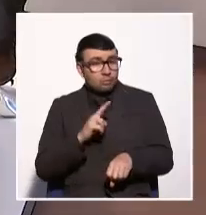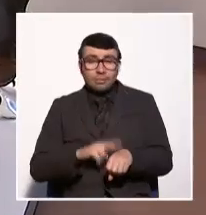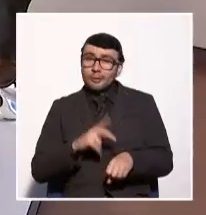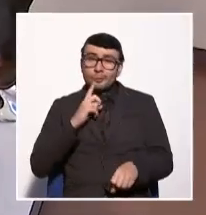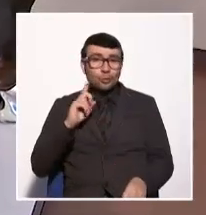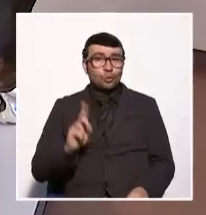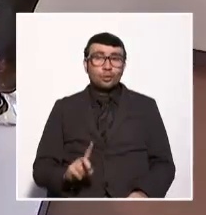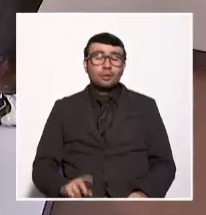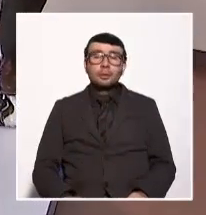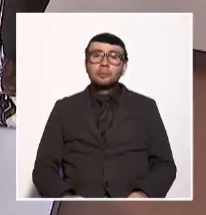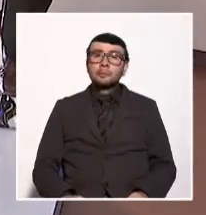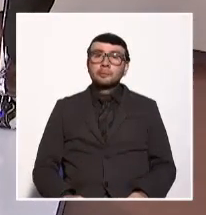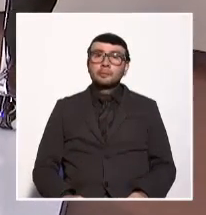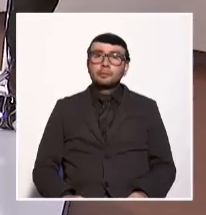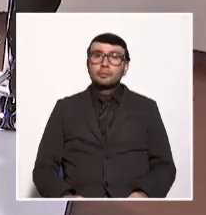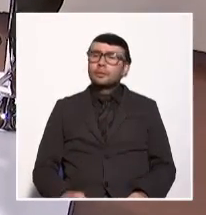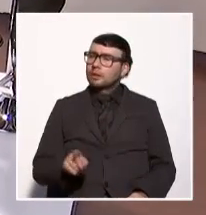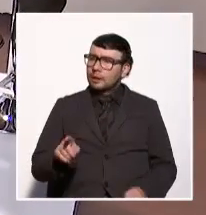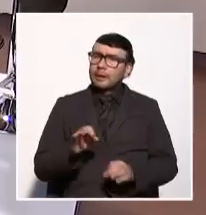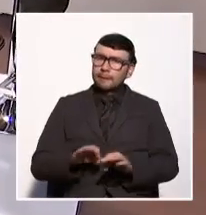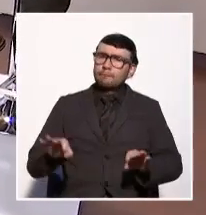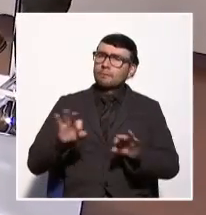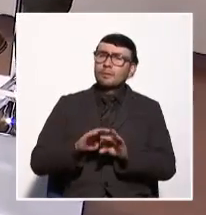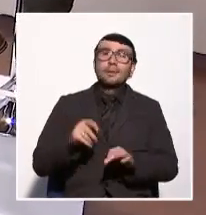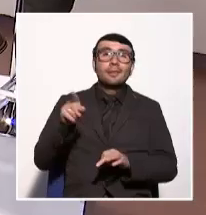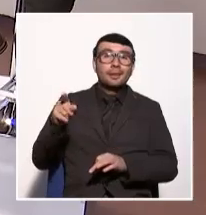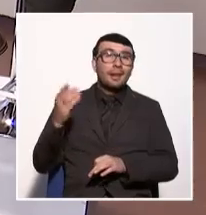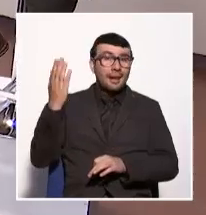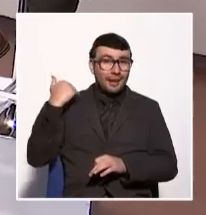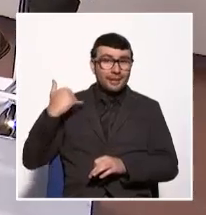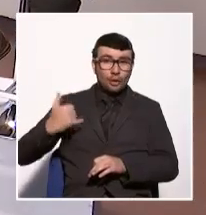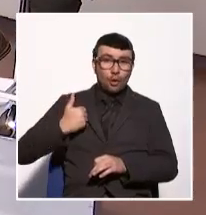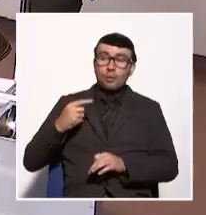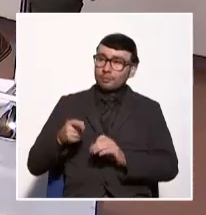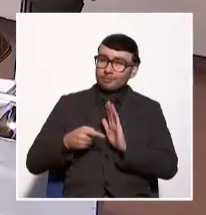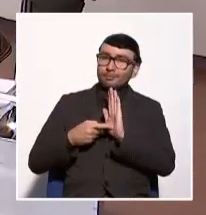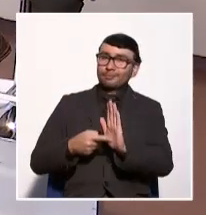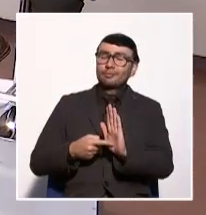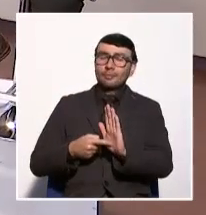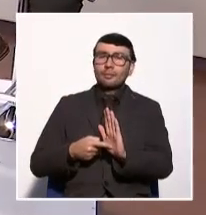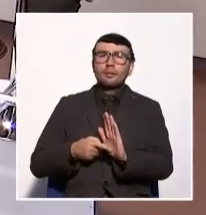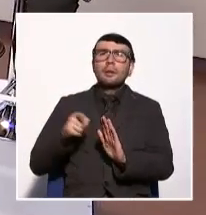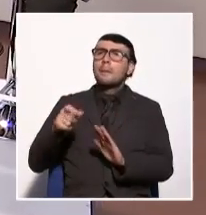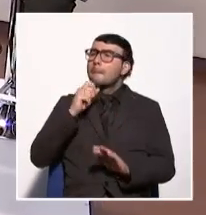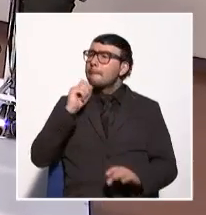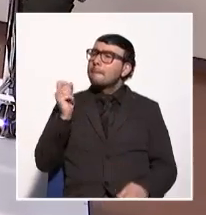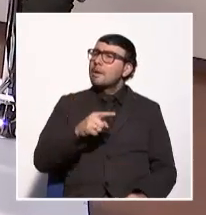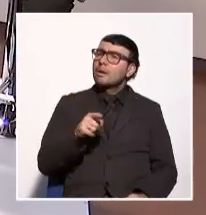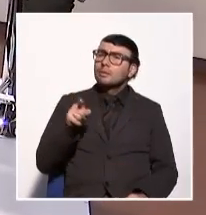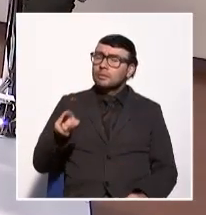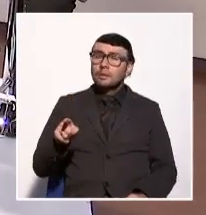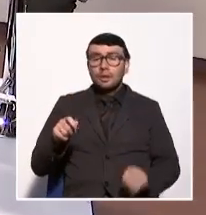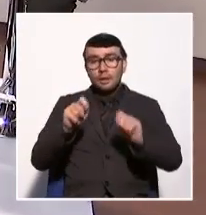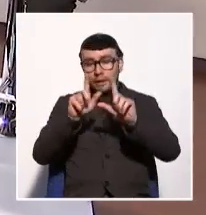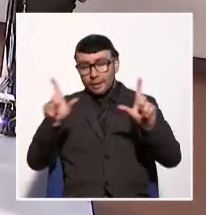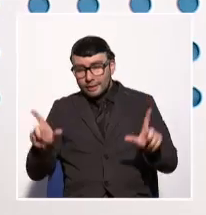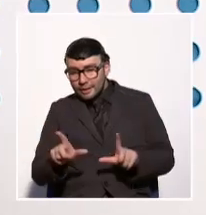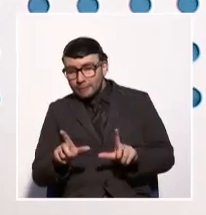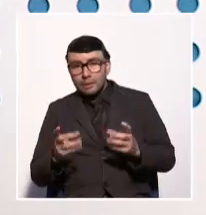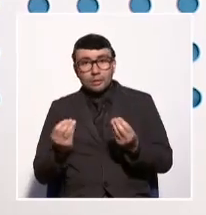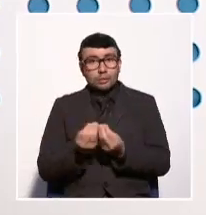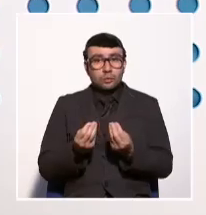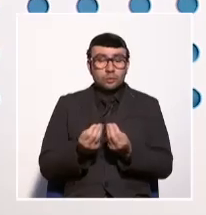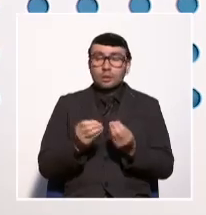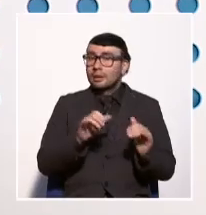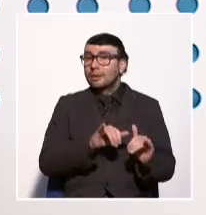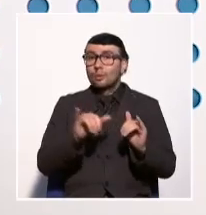importante porque ya presentamos el caso del muchacho y esta pregunta que ya que nos llegó el examen del testículo así como una mujer si